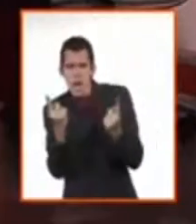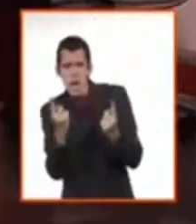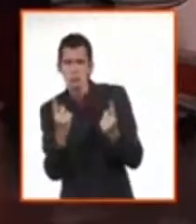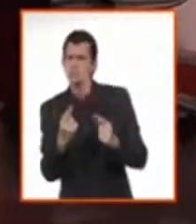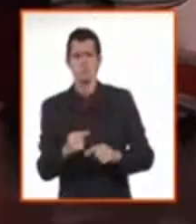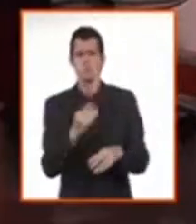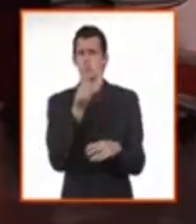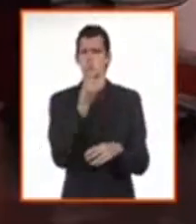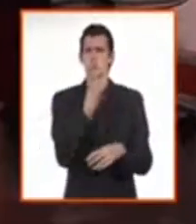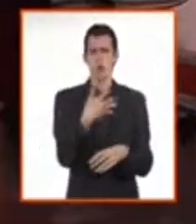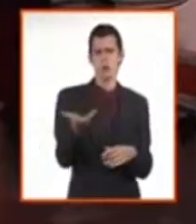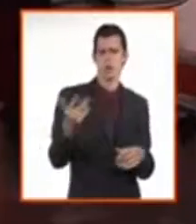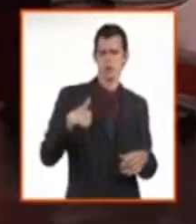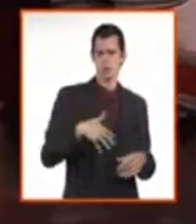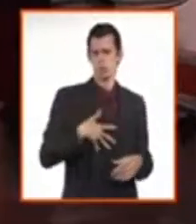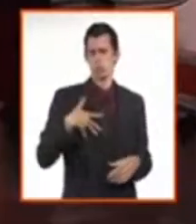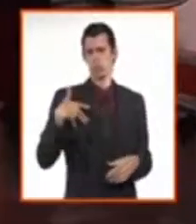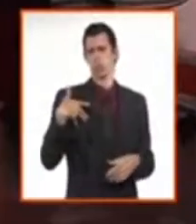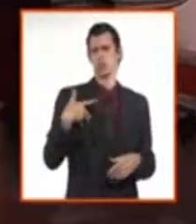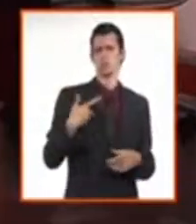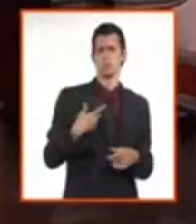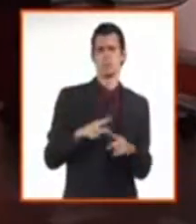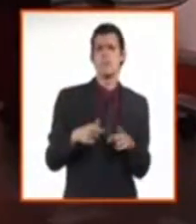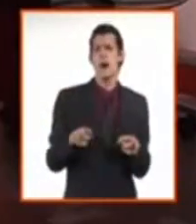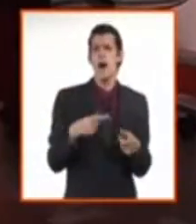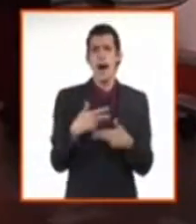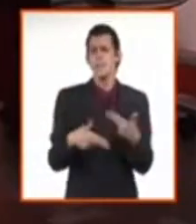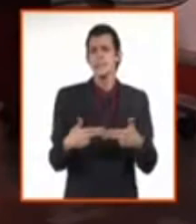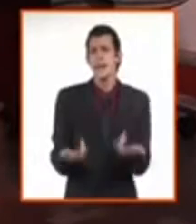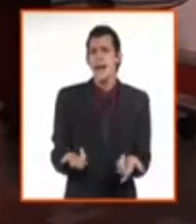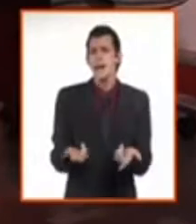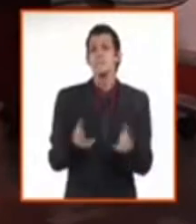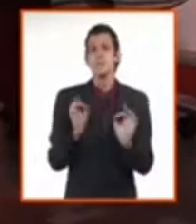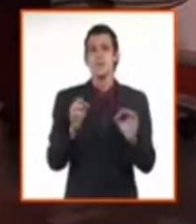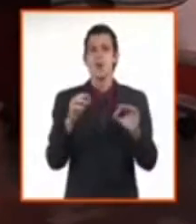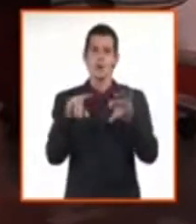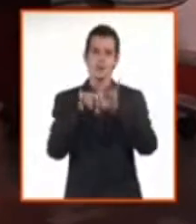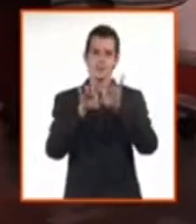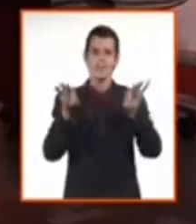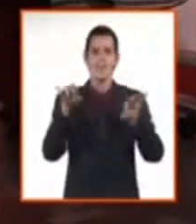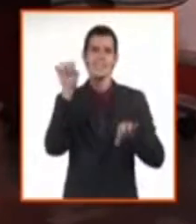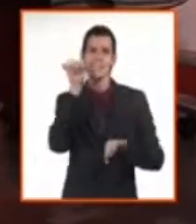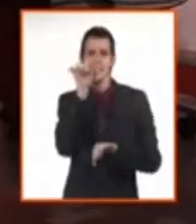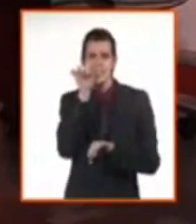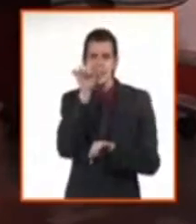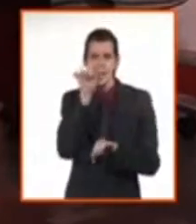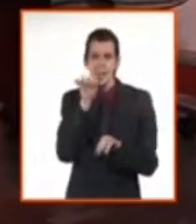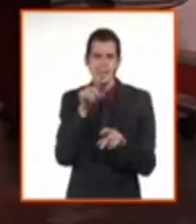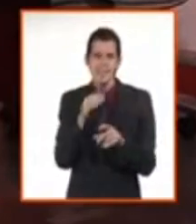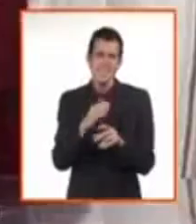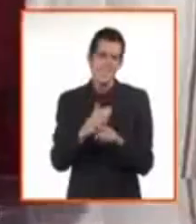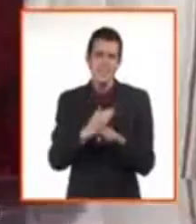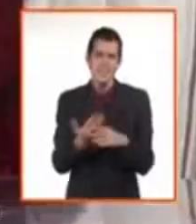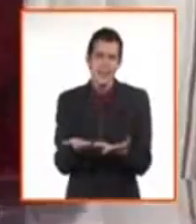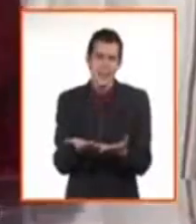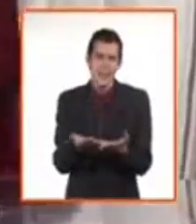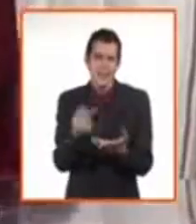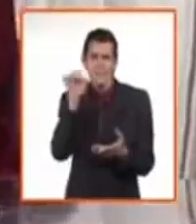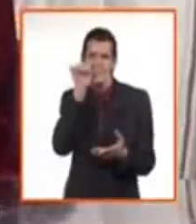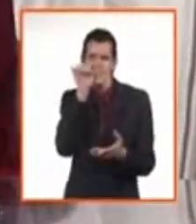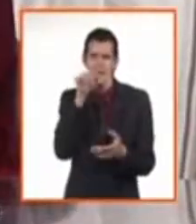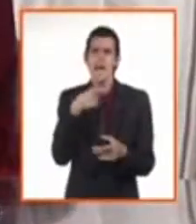ahí está pero se ha dicho claramente y donde no se dijo claramente se ha sugerido fe místicamente los